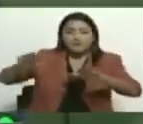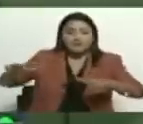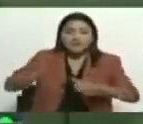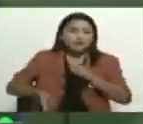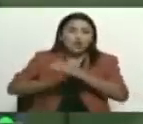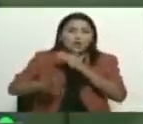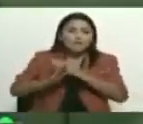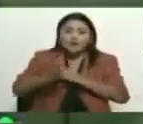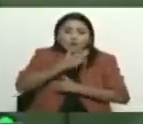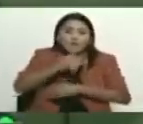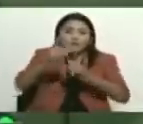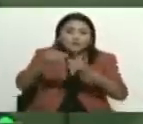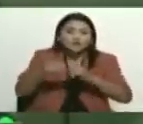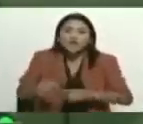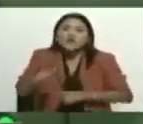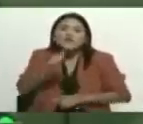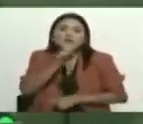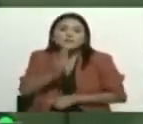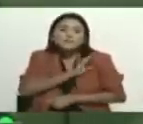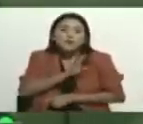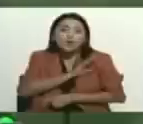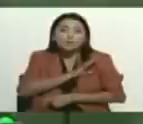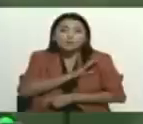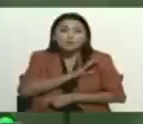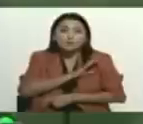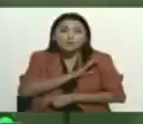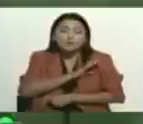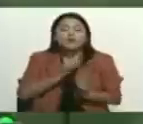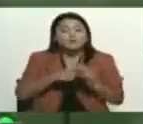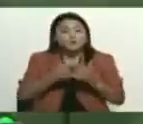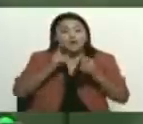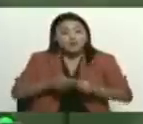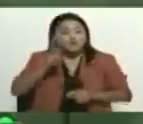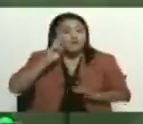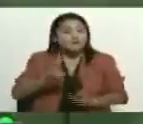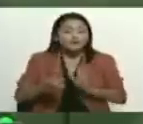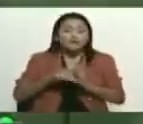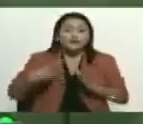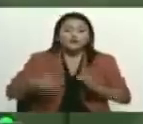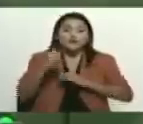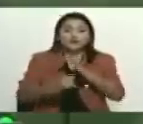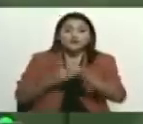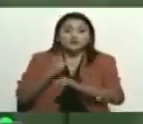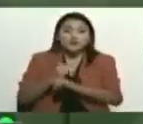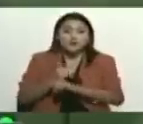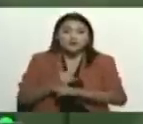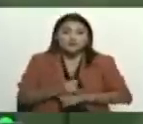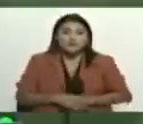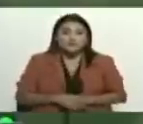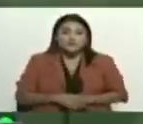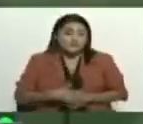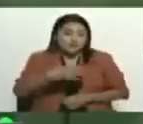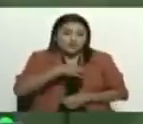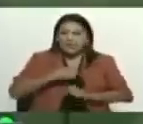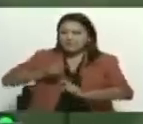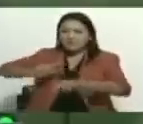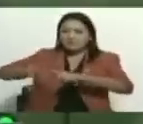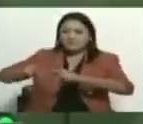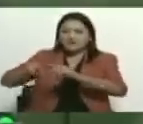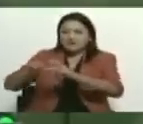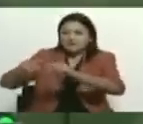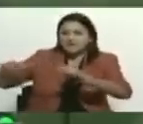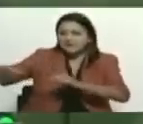no delimitado en violación total del derecho internacional. No es posible disponer de un territorio